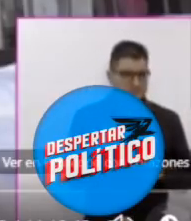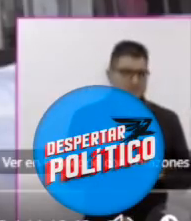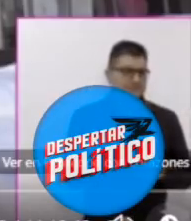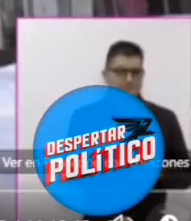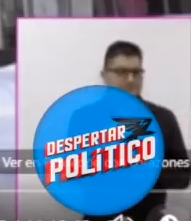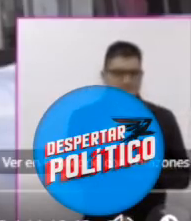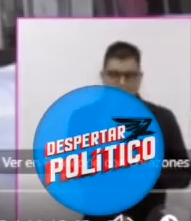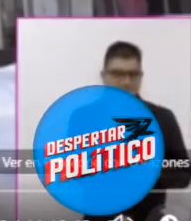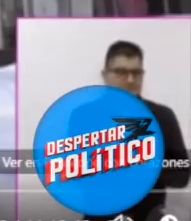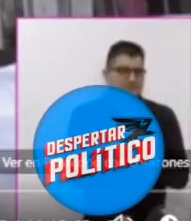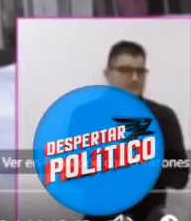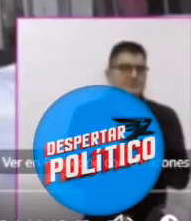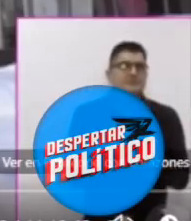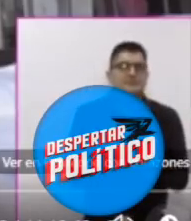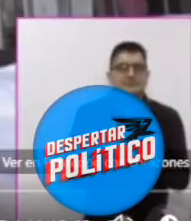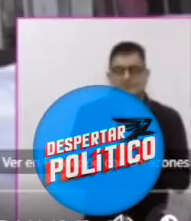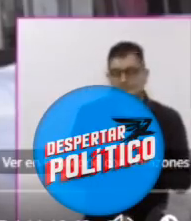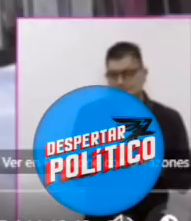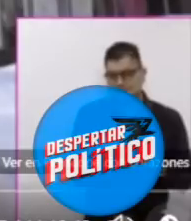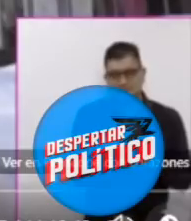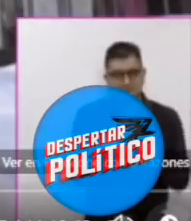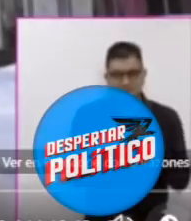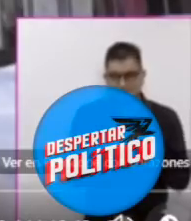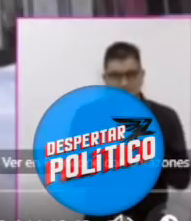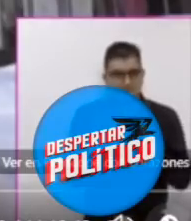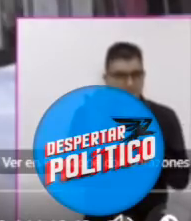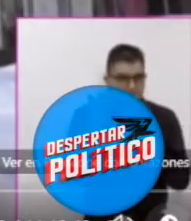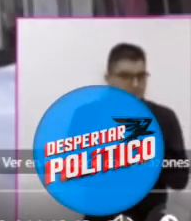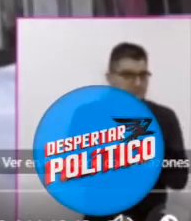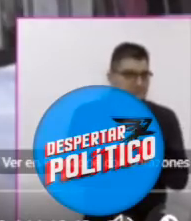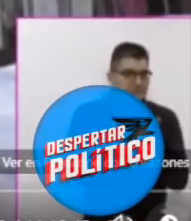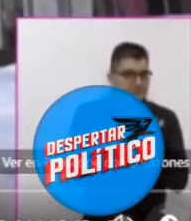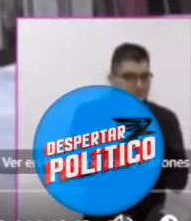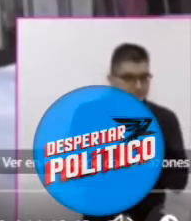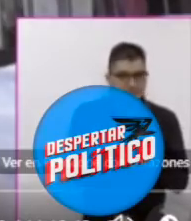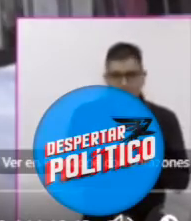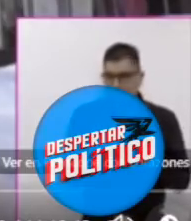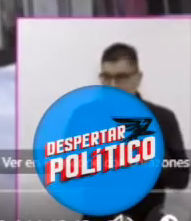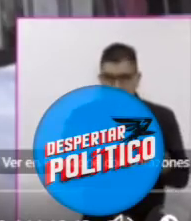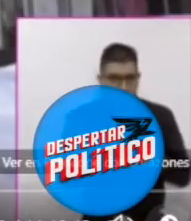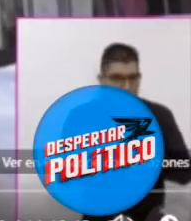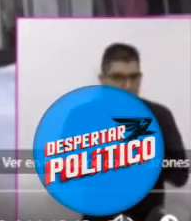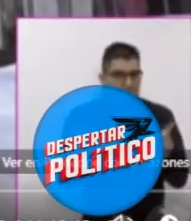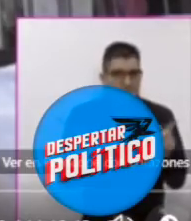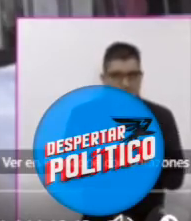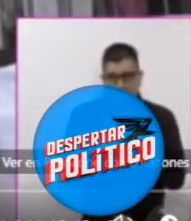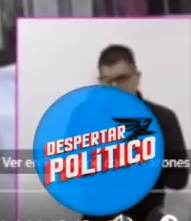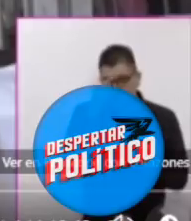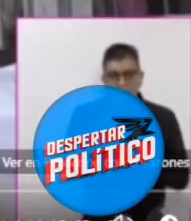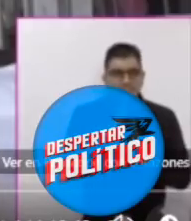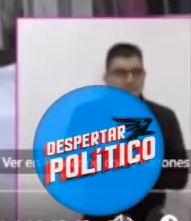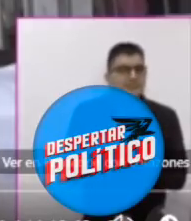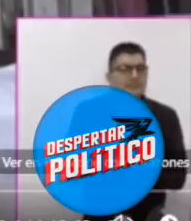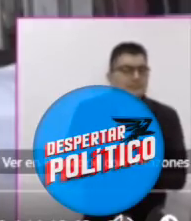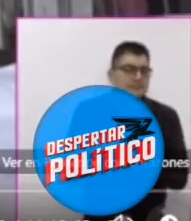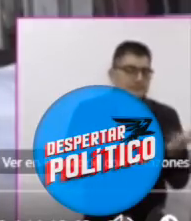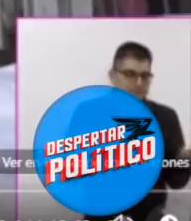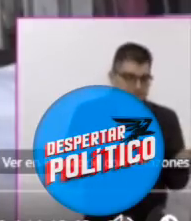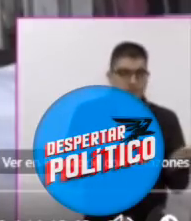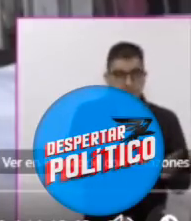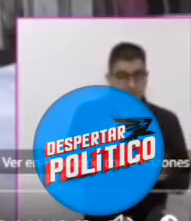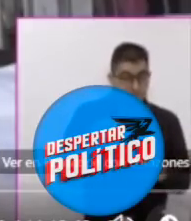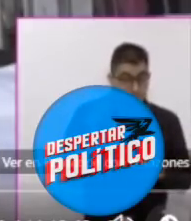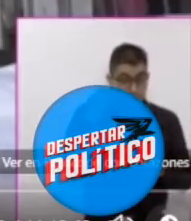materiales que se tienen frente a los tiempos que se tienen para resolver nosotros decidimos ampliar